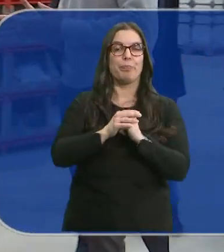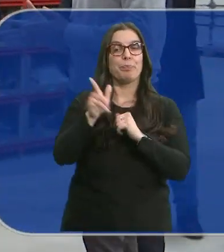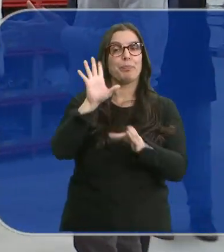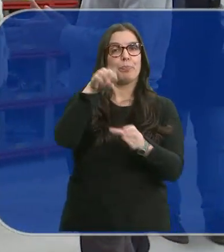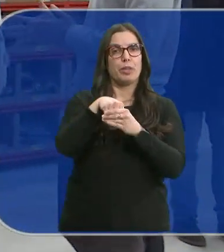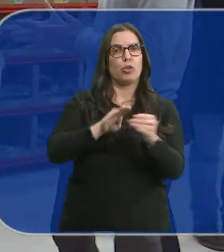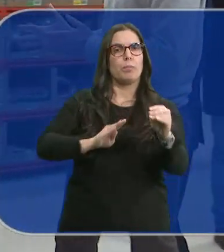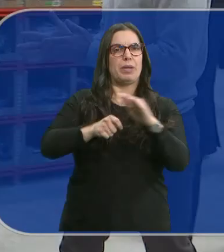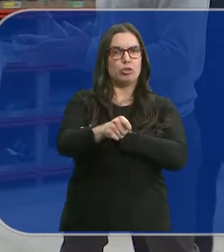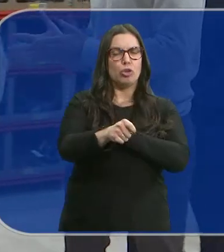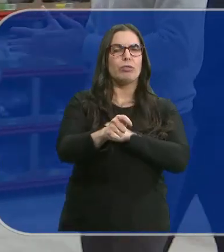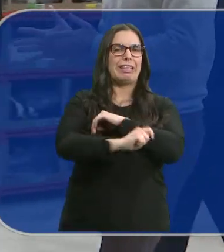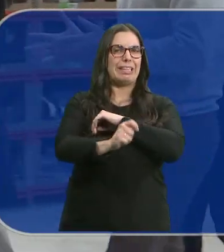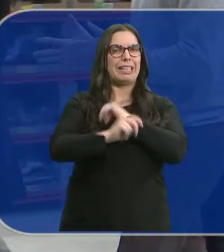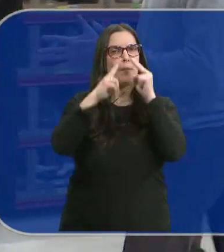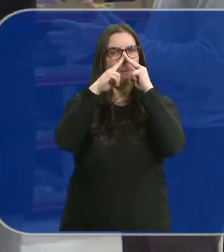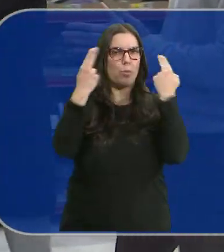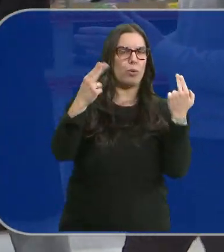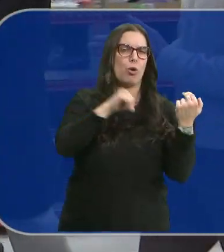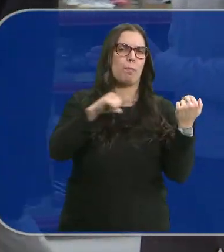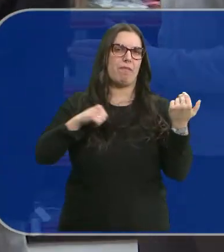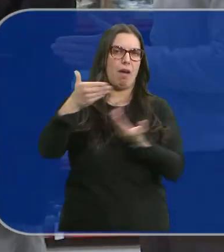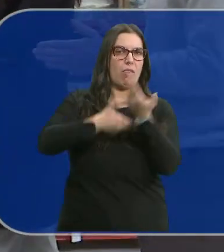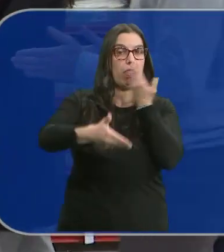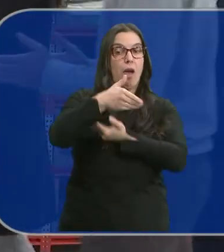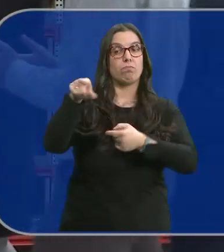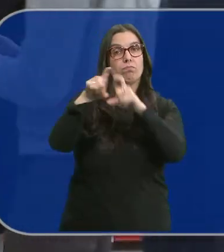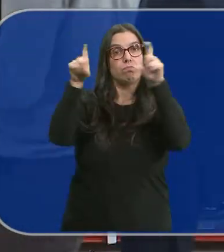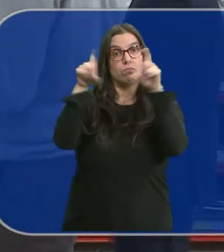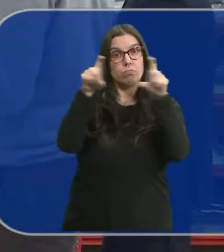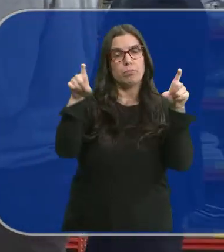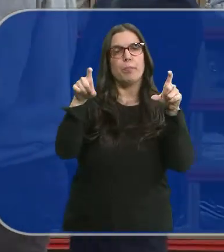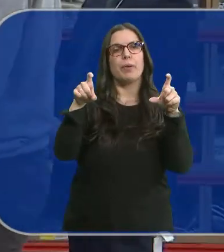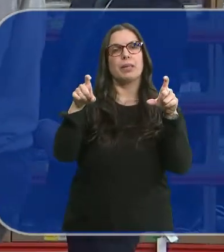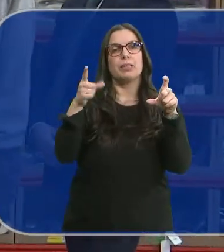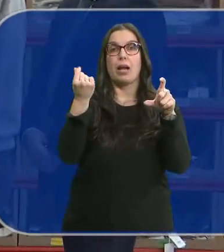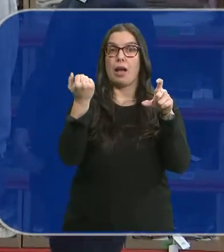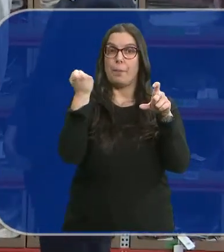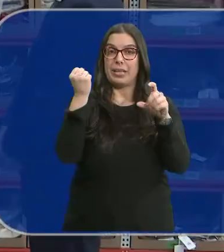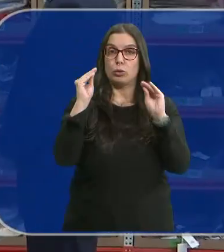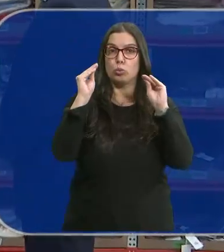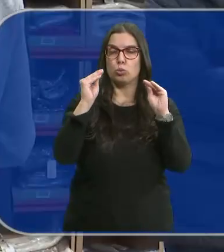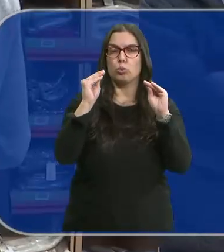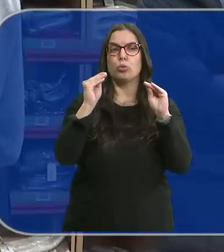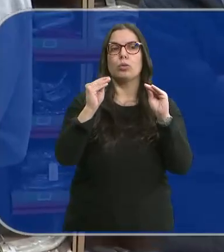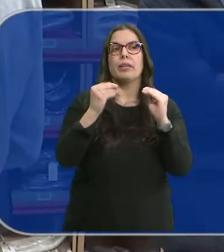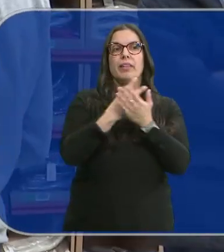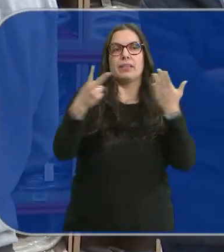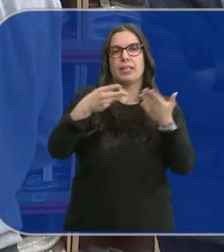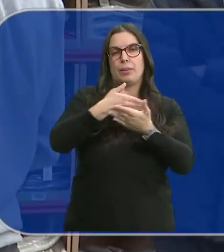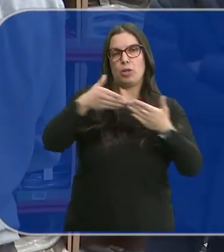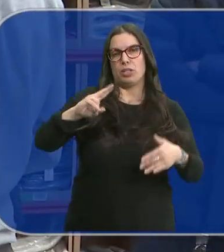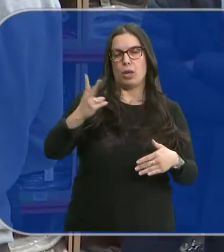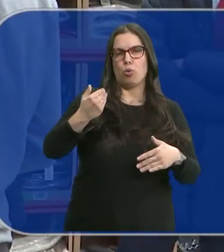Forma parte de esta inversión de una estrategia público-privada con la que la compañía ampliará su capital en más de 17 millones